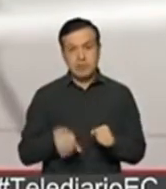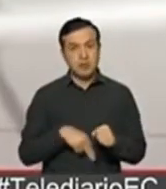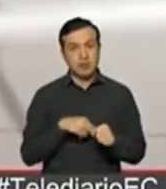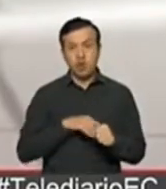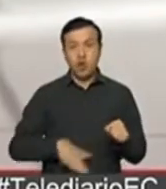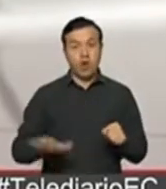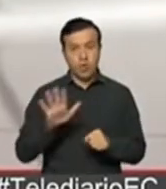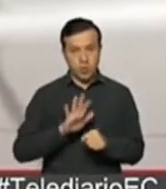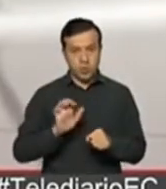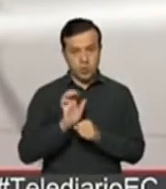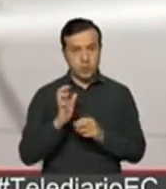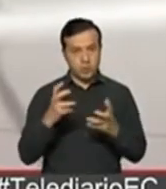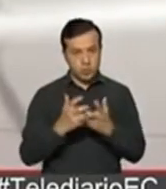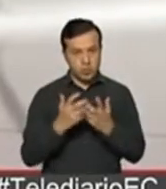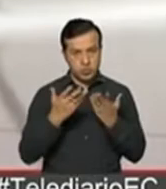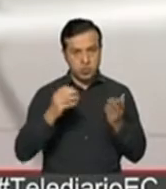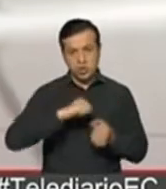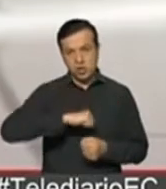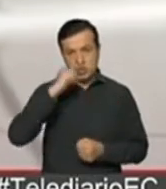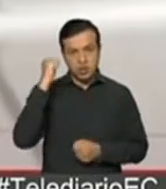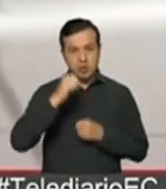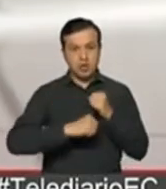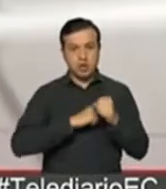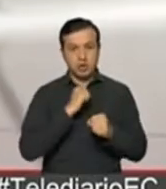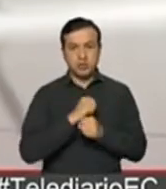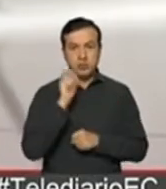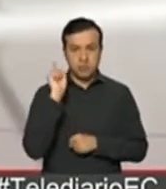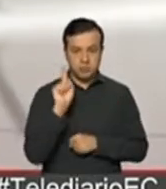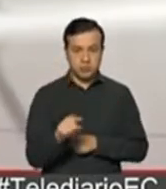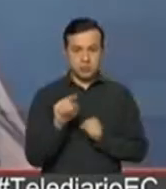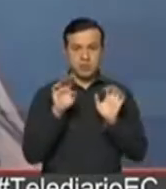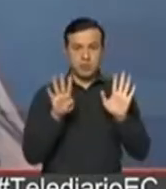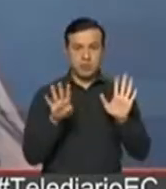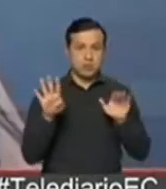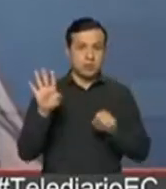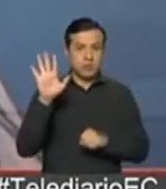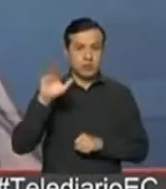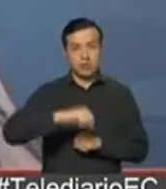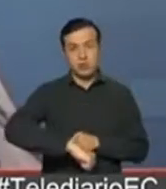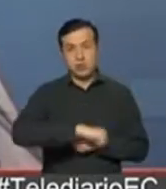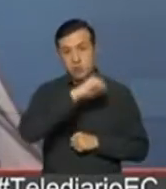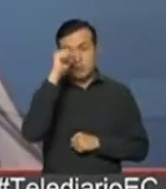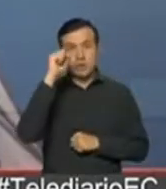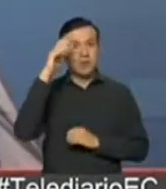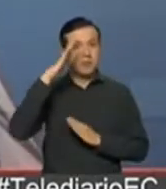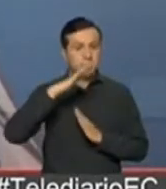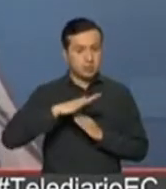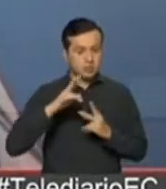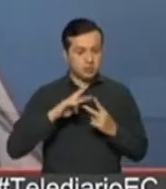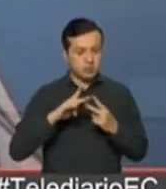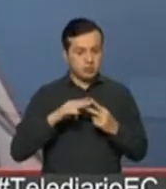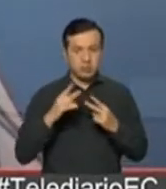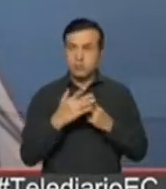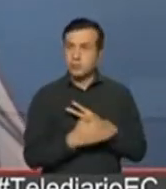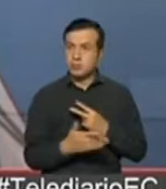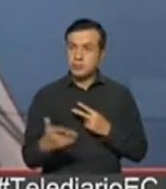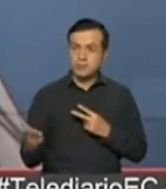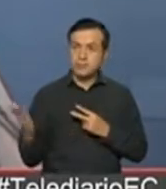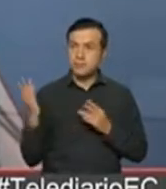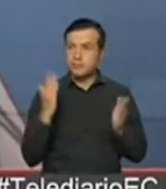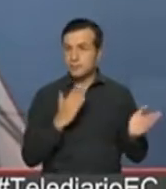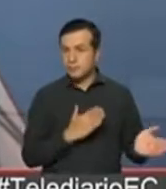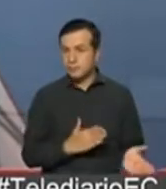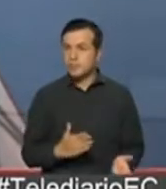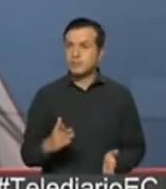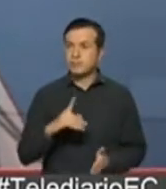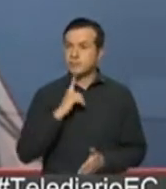significó la victoria de 1995 joseba ha hablado de la victoria y de la paz hubo que de